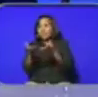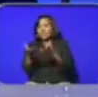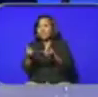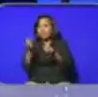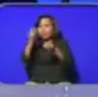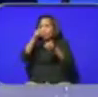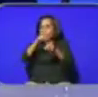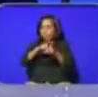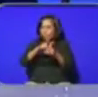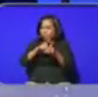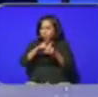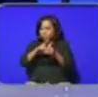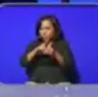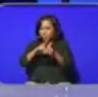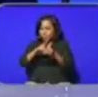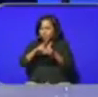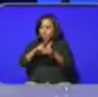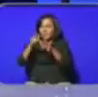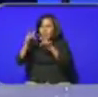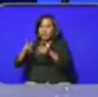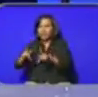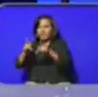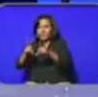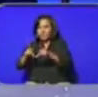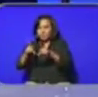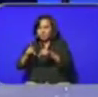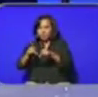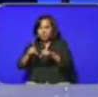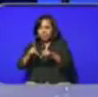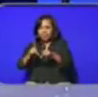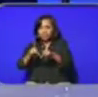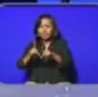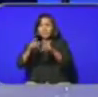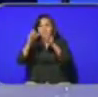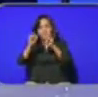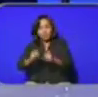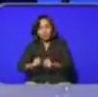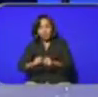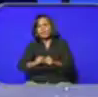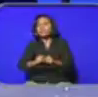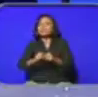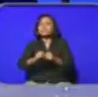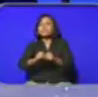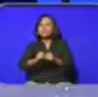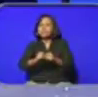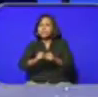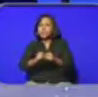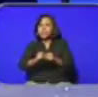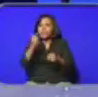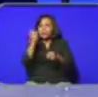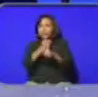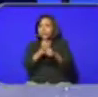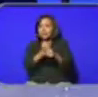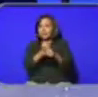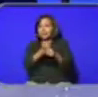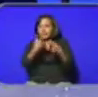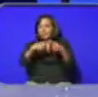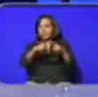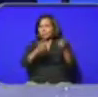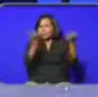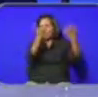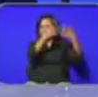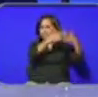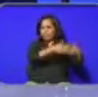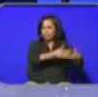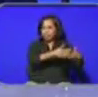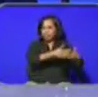con los empresarios de este país, de qué es lo que necesita que el panameño se forme para que pueda tener